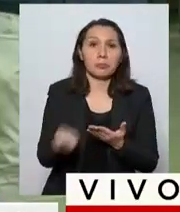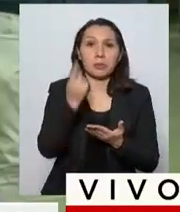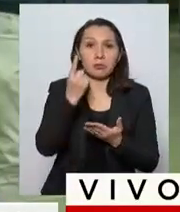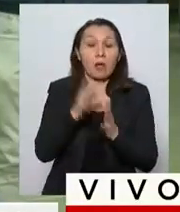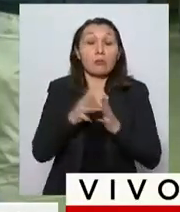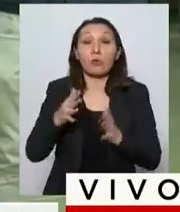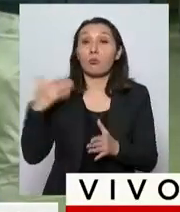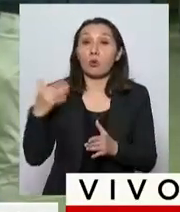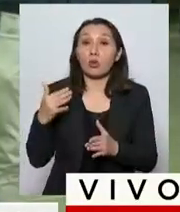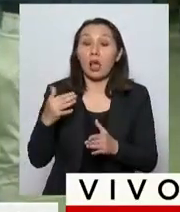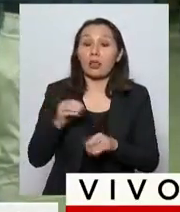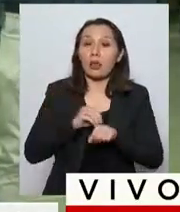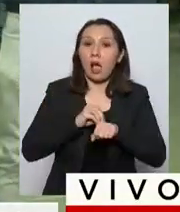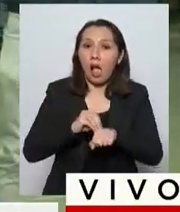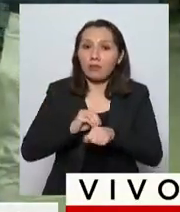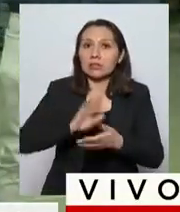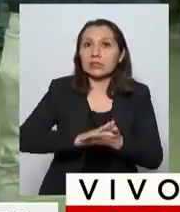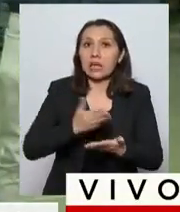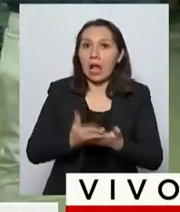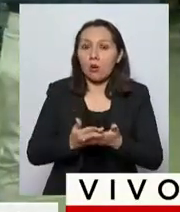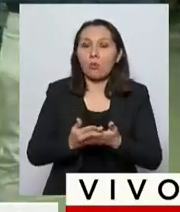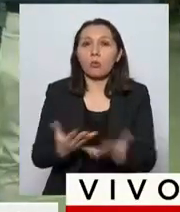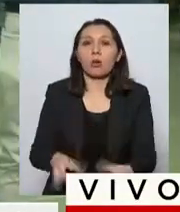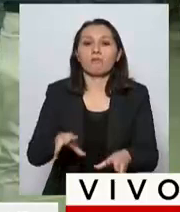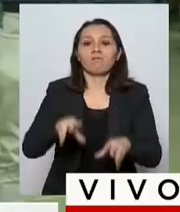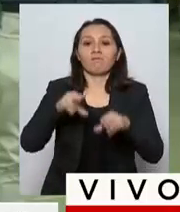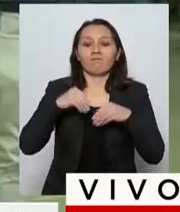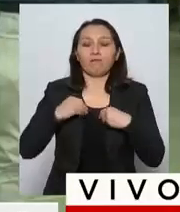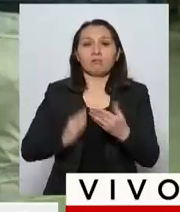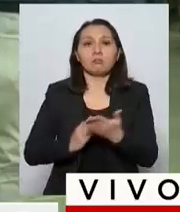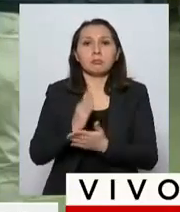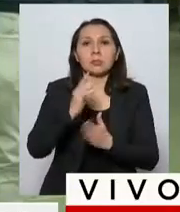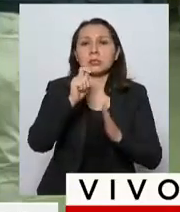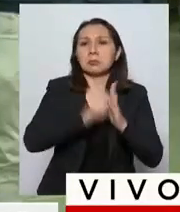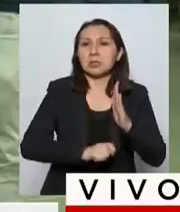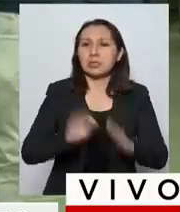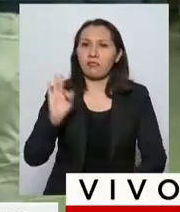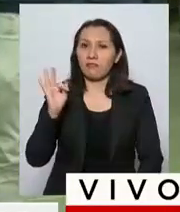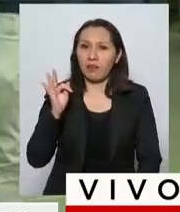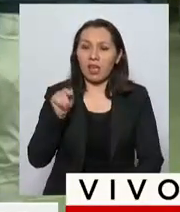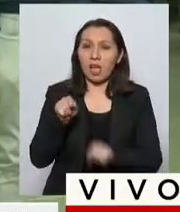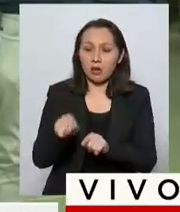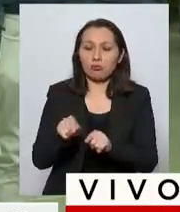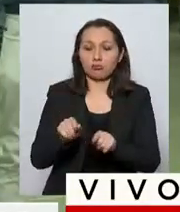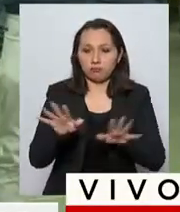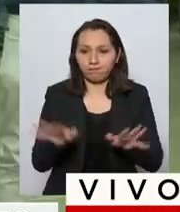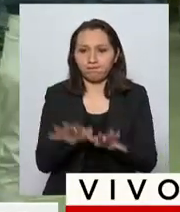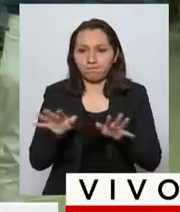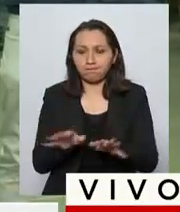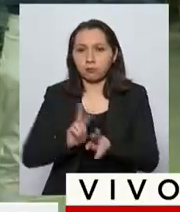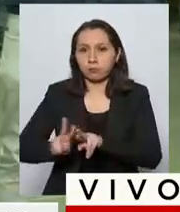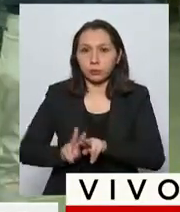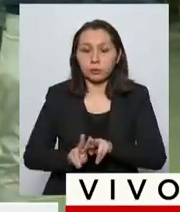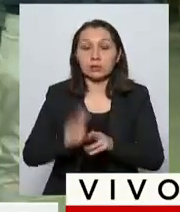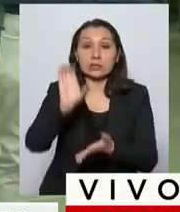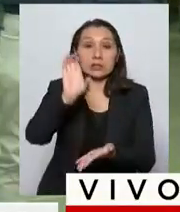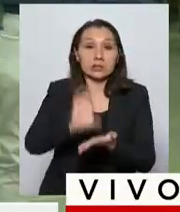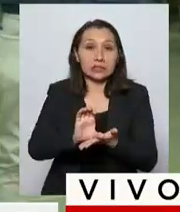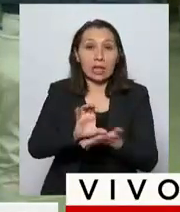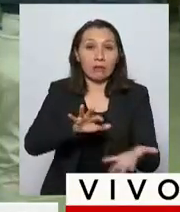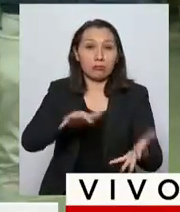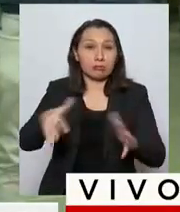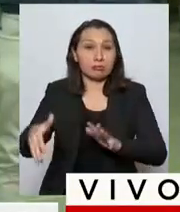muy importantes como la alerta sanitaria que asumimos a comienzos del mes de febrero, el estado de